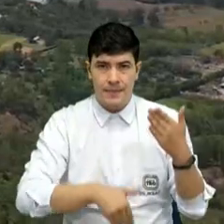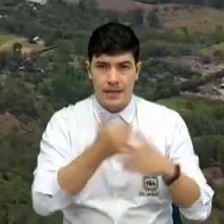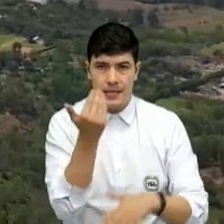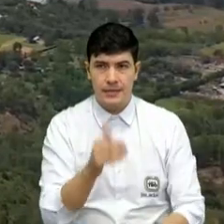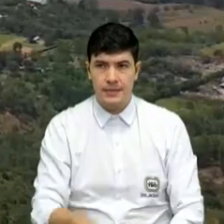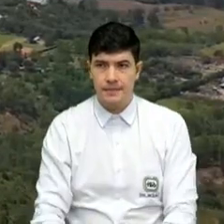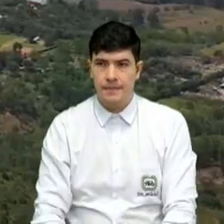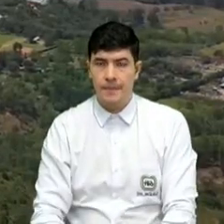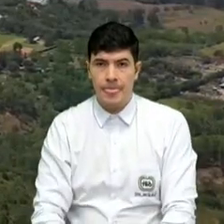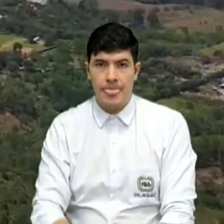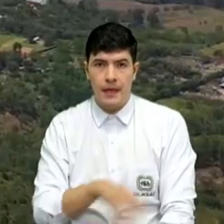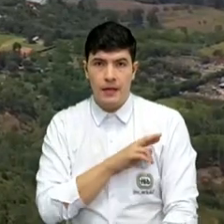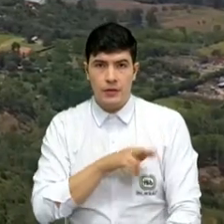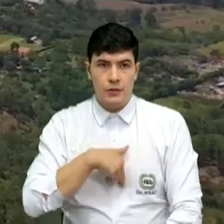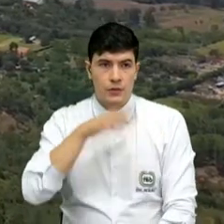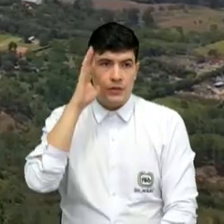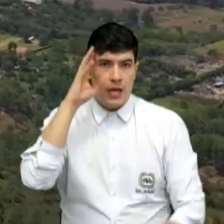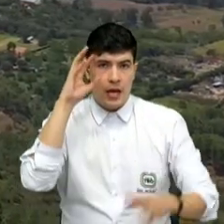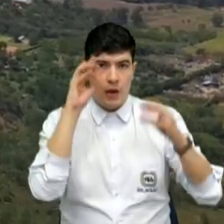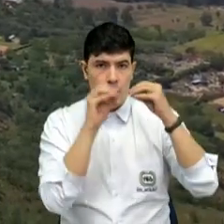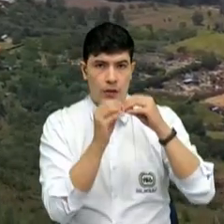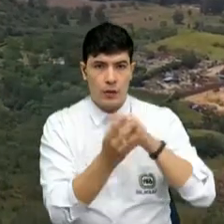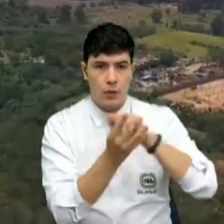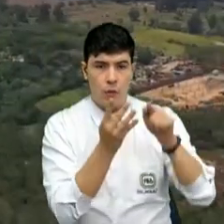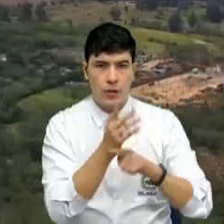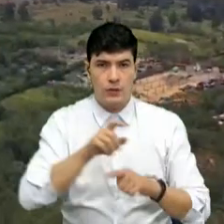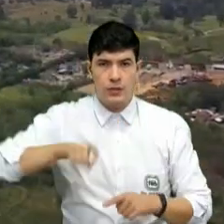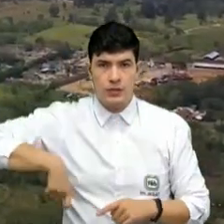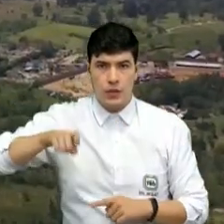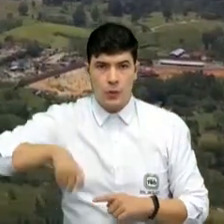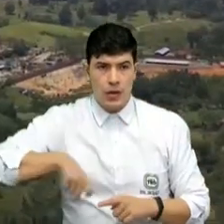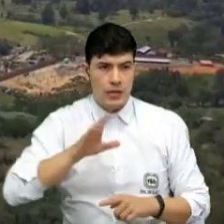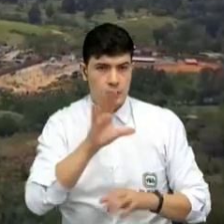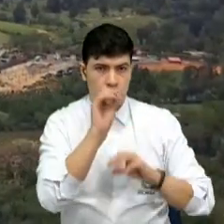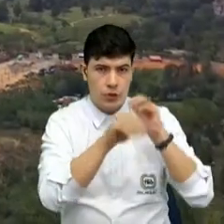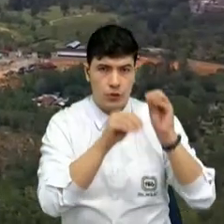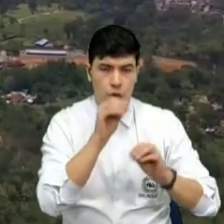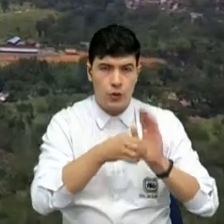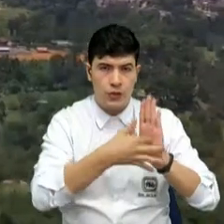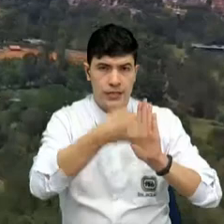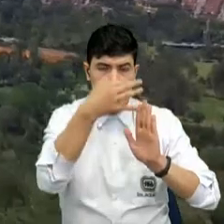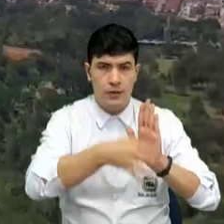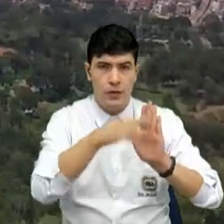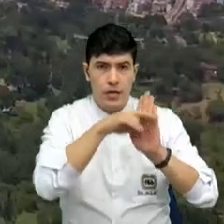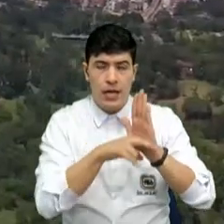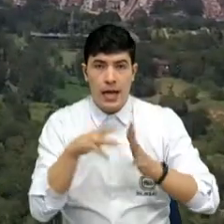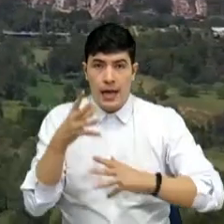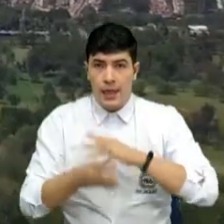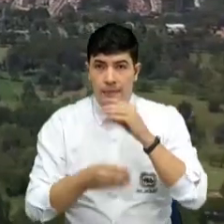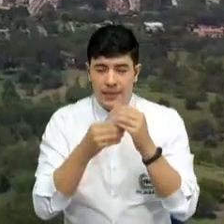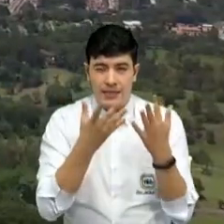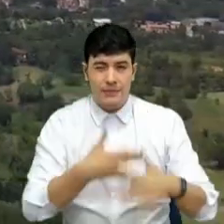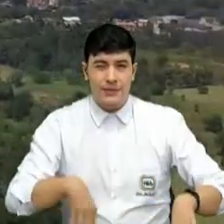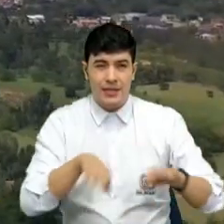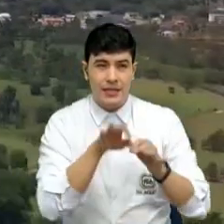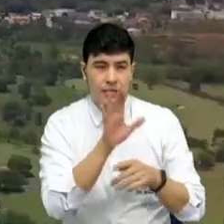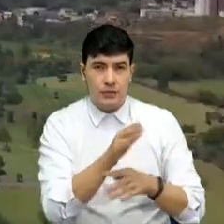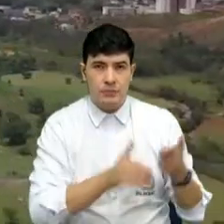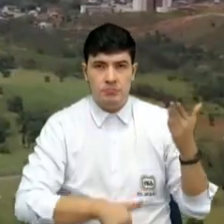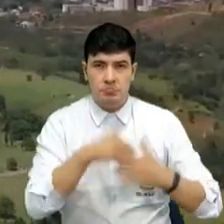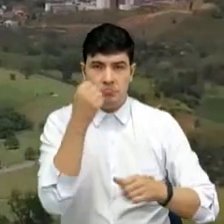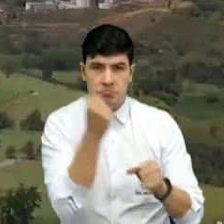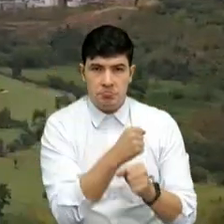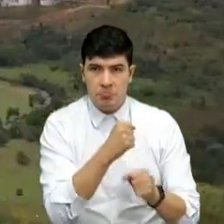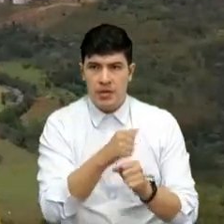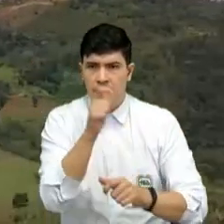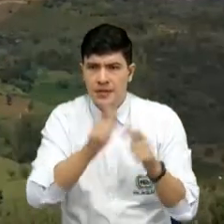a 4 escuelas de parapente en Florida Blanca sus protocolos de bioseguridad aprobados, un pasaporte productivo para que empiecen a trabajar. La gente